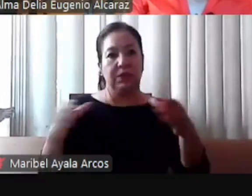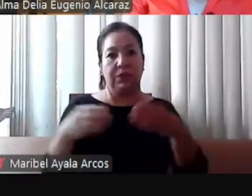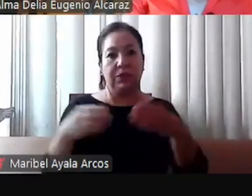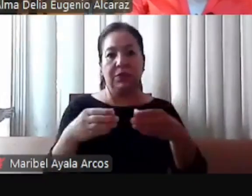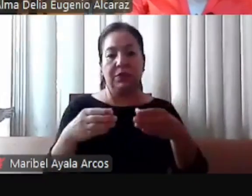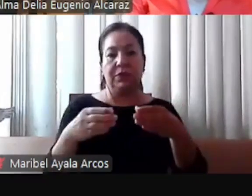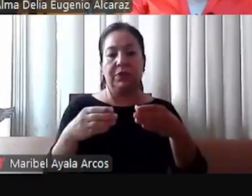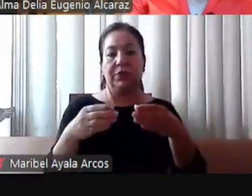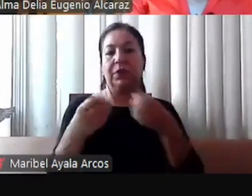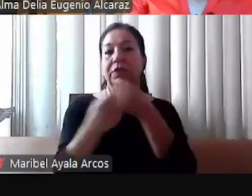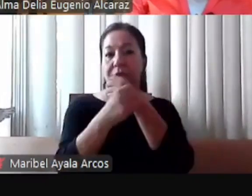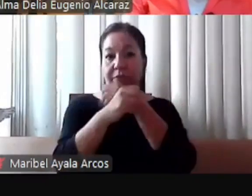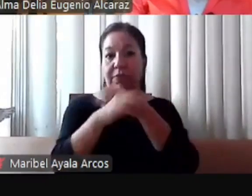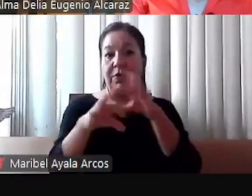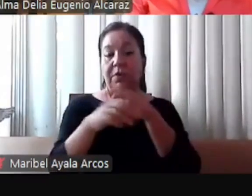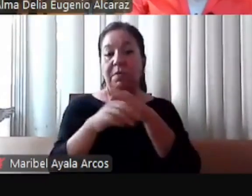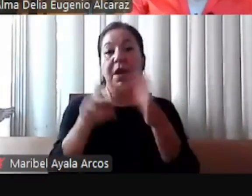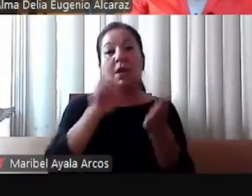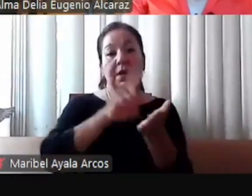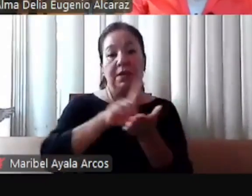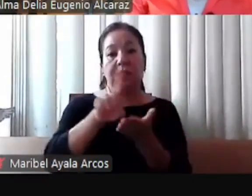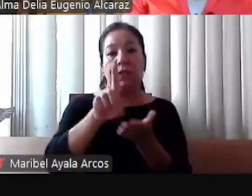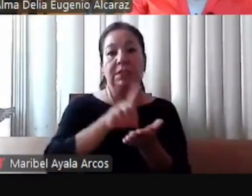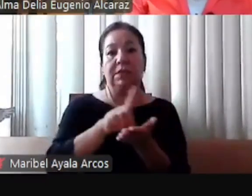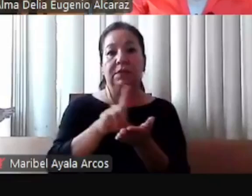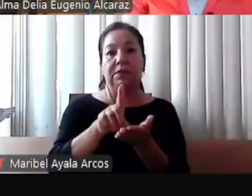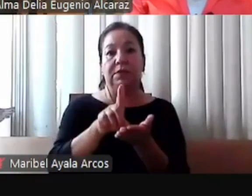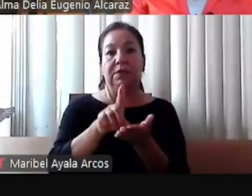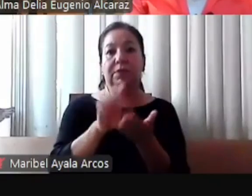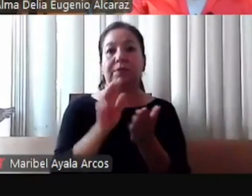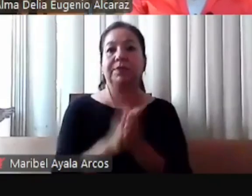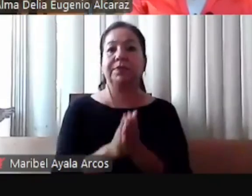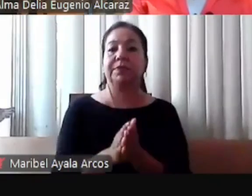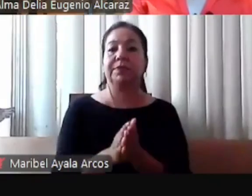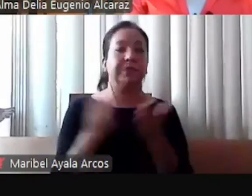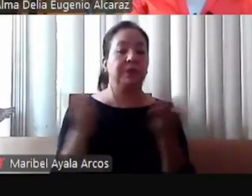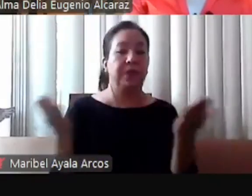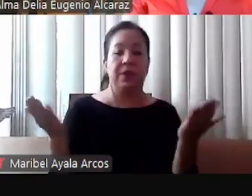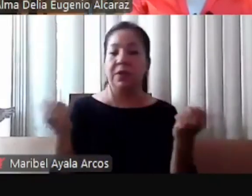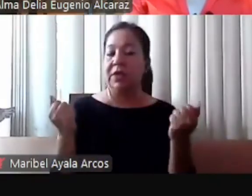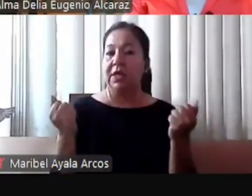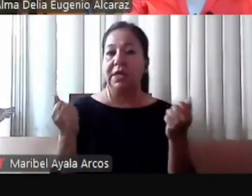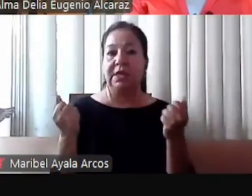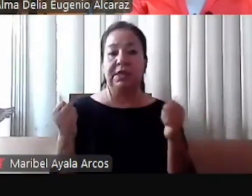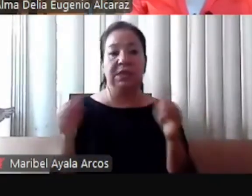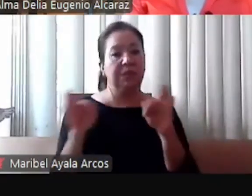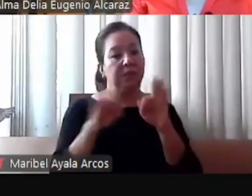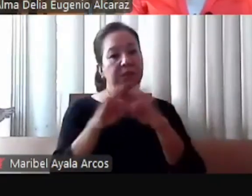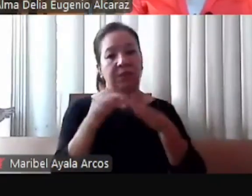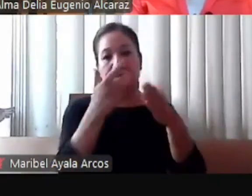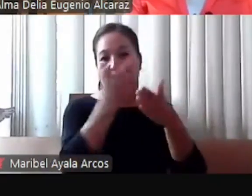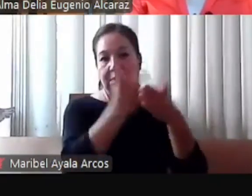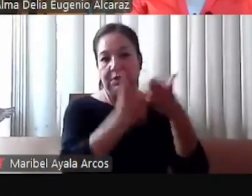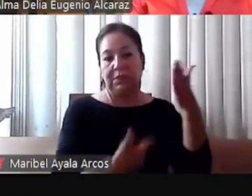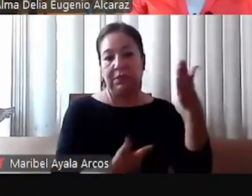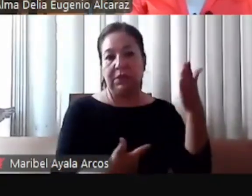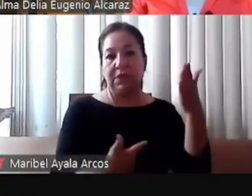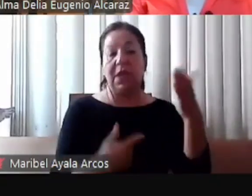consecuencia notificarla como en derecho corresponda. Al no haber más asuntos por tratar, siendo las